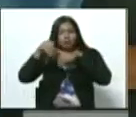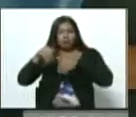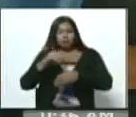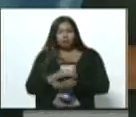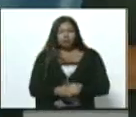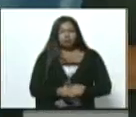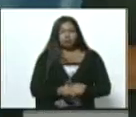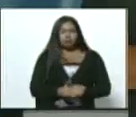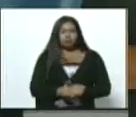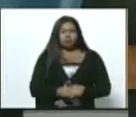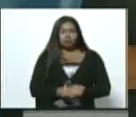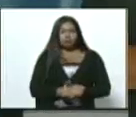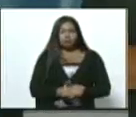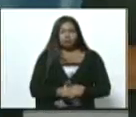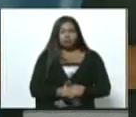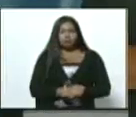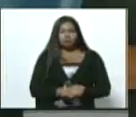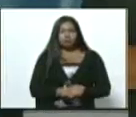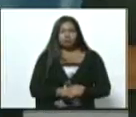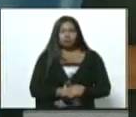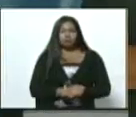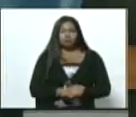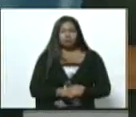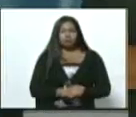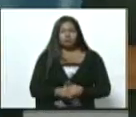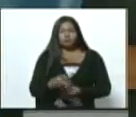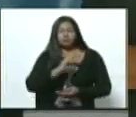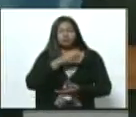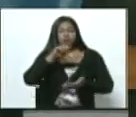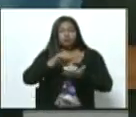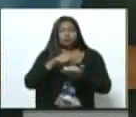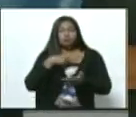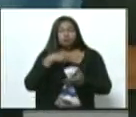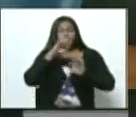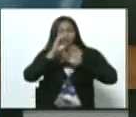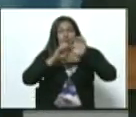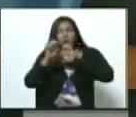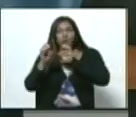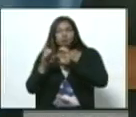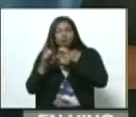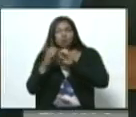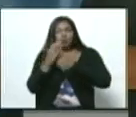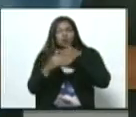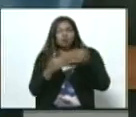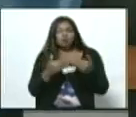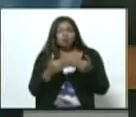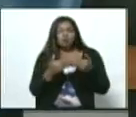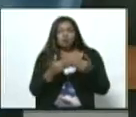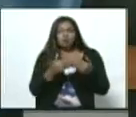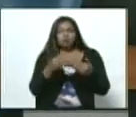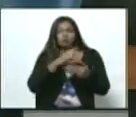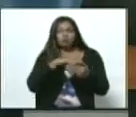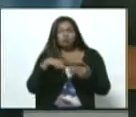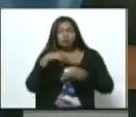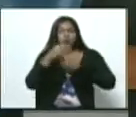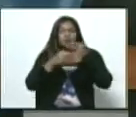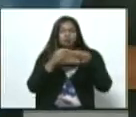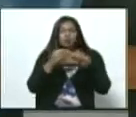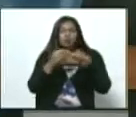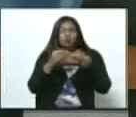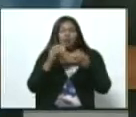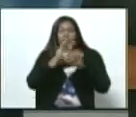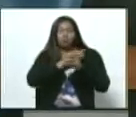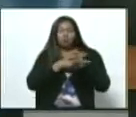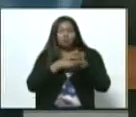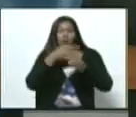Así como a este Poder Ciudadano lo evalúa en su debido momento el Poder Judicial a